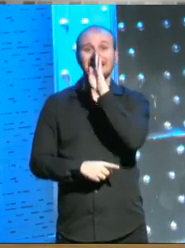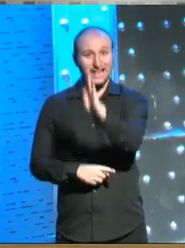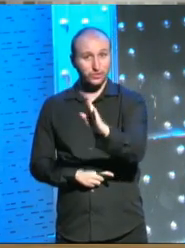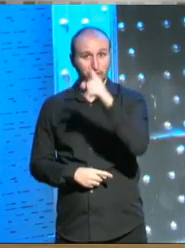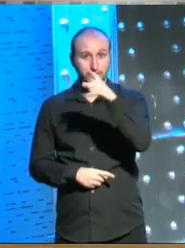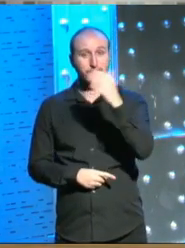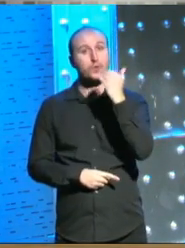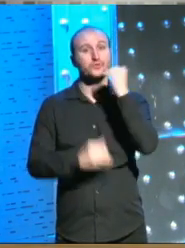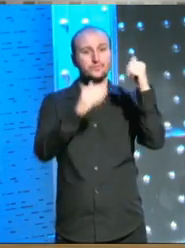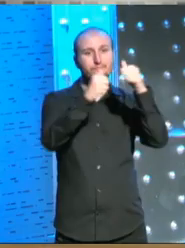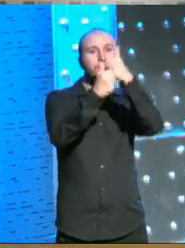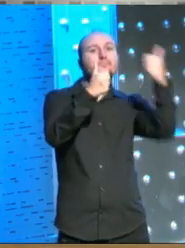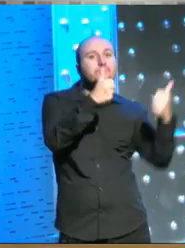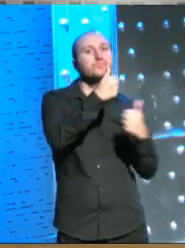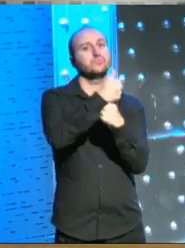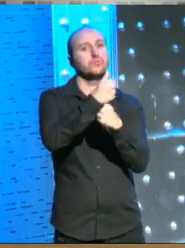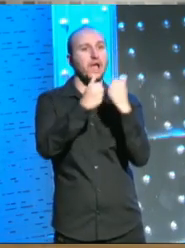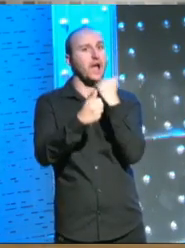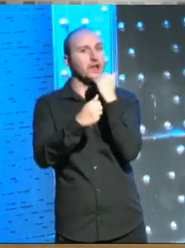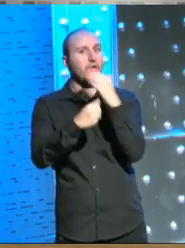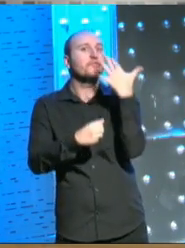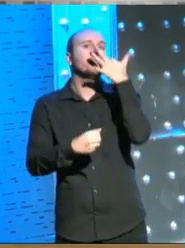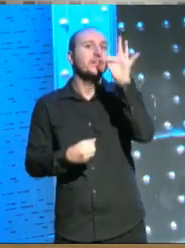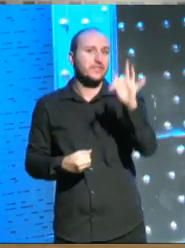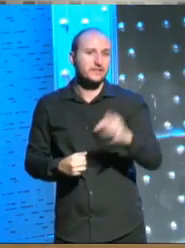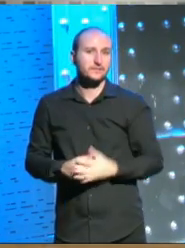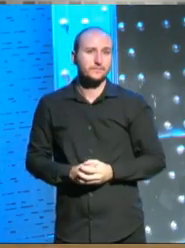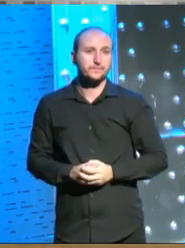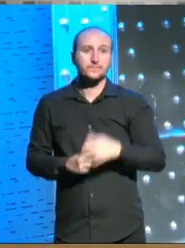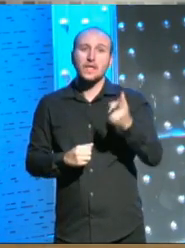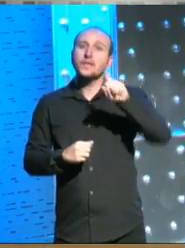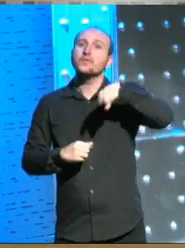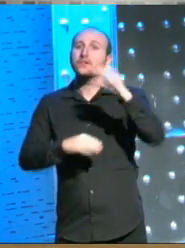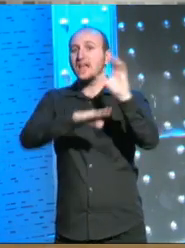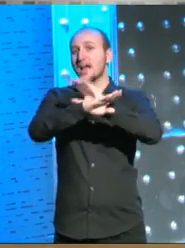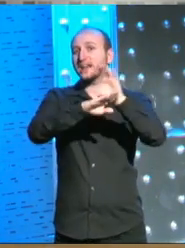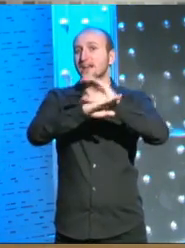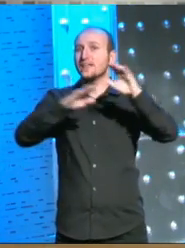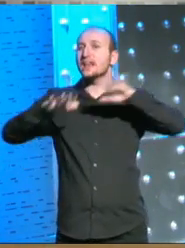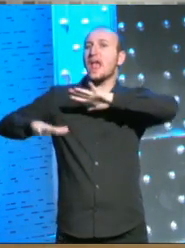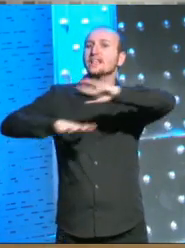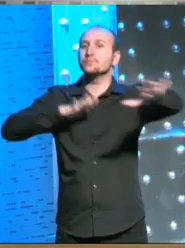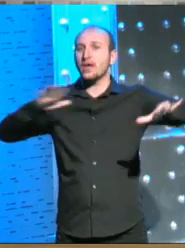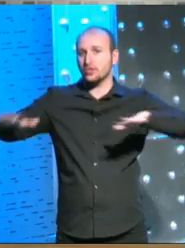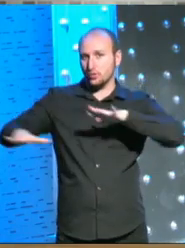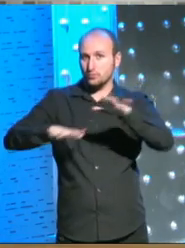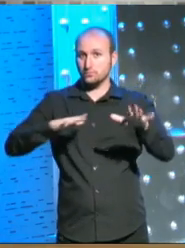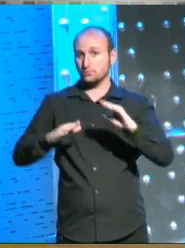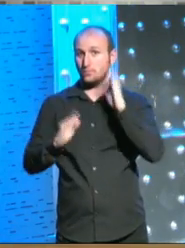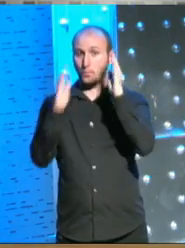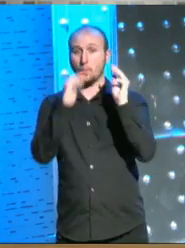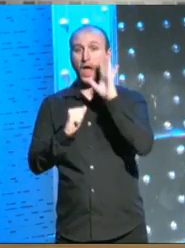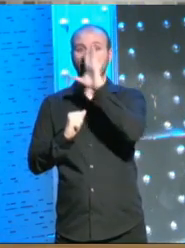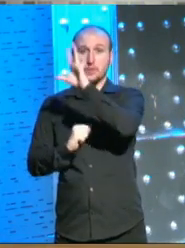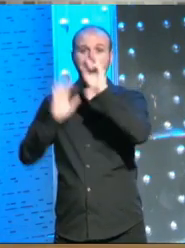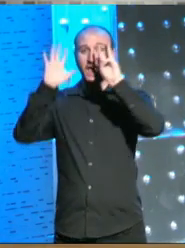hijo del Cinema Verité, Cine Verdad francés, ¿no? Luego viene la carrera del espacio. La NASA se creó en el año 58. ¿Por